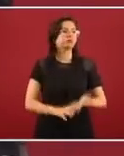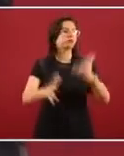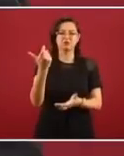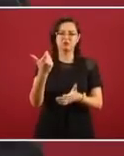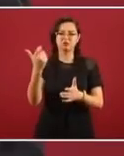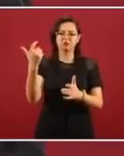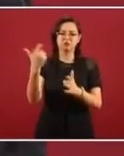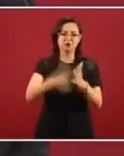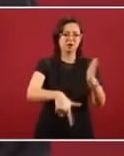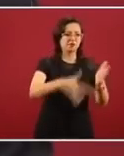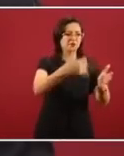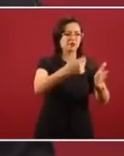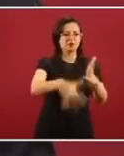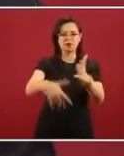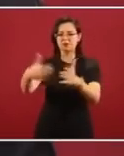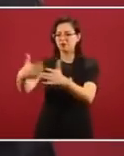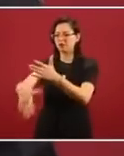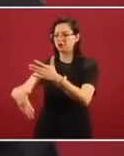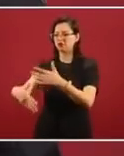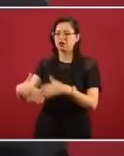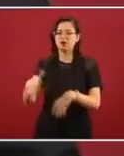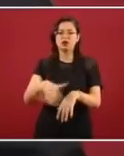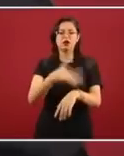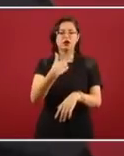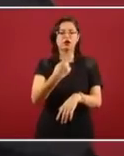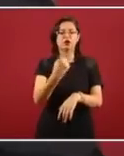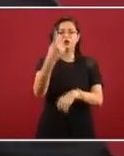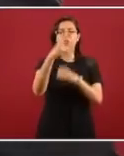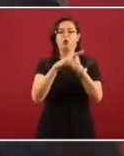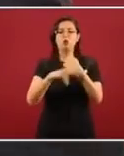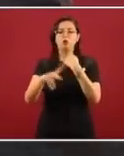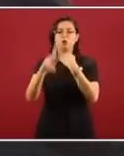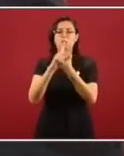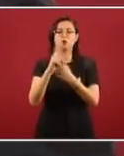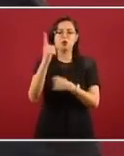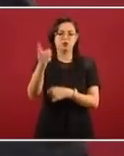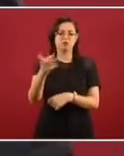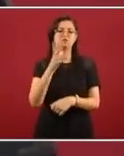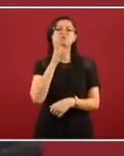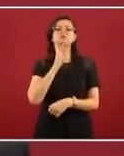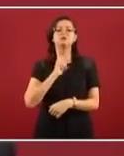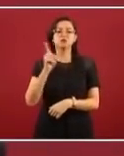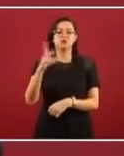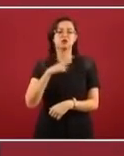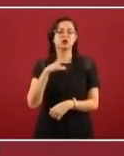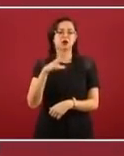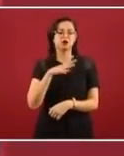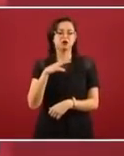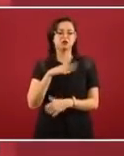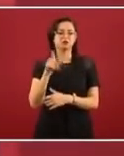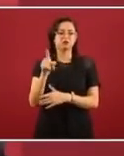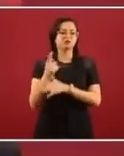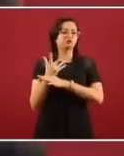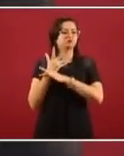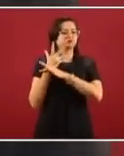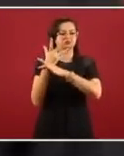precios. Porque un país productor declaró ayer de que iba a